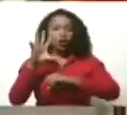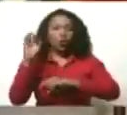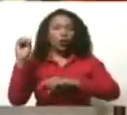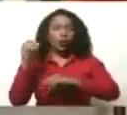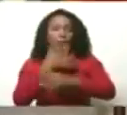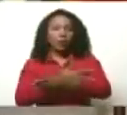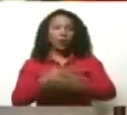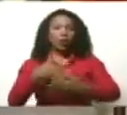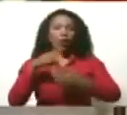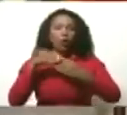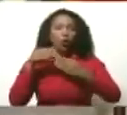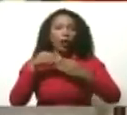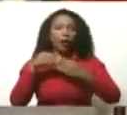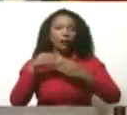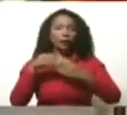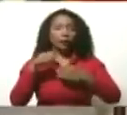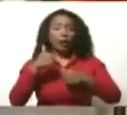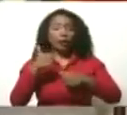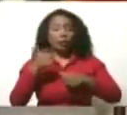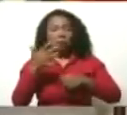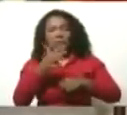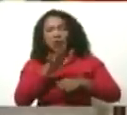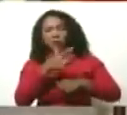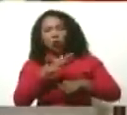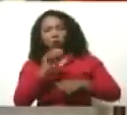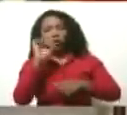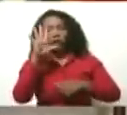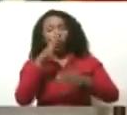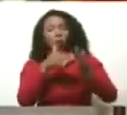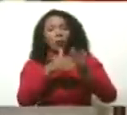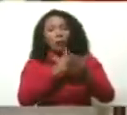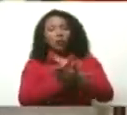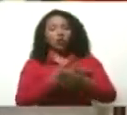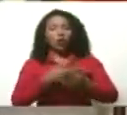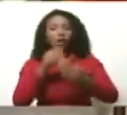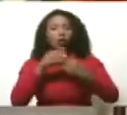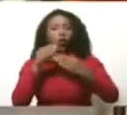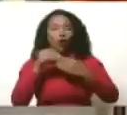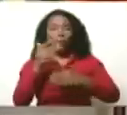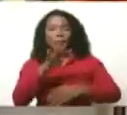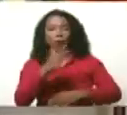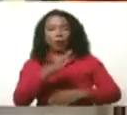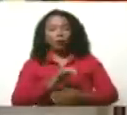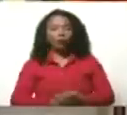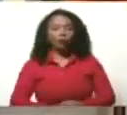4.850 millones de dólares, es decir, aproximadamente 5.000 millones de dólares.